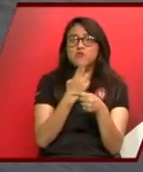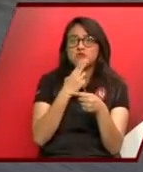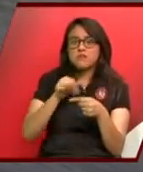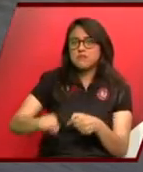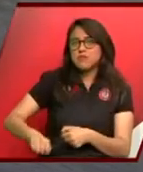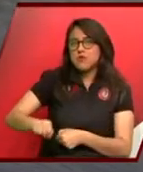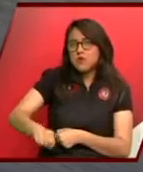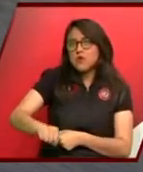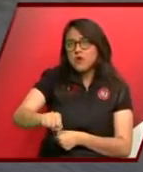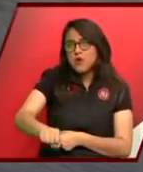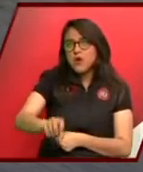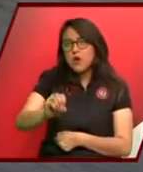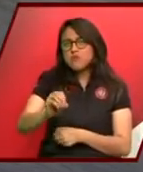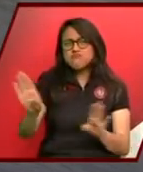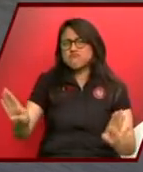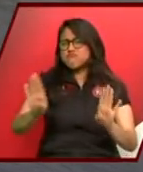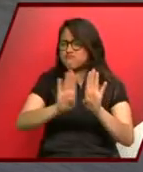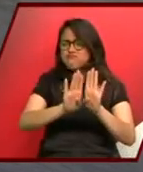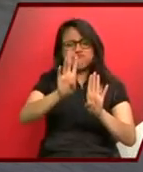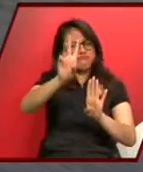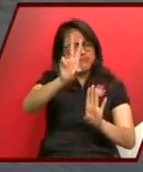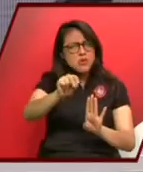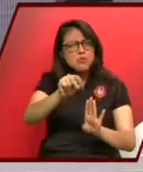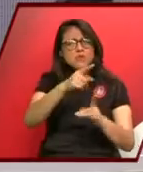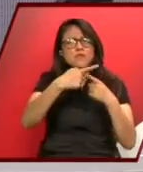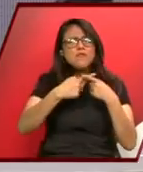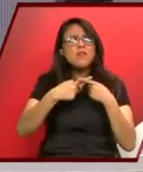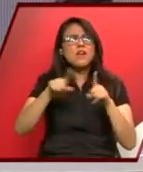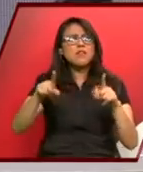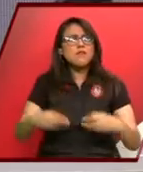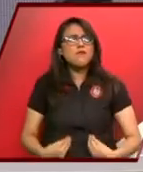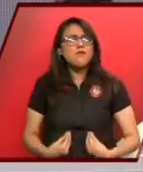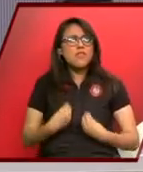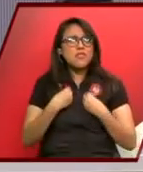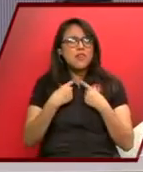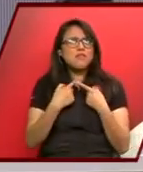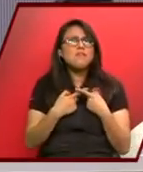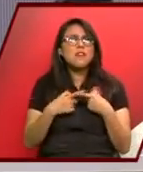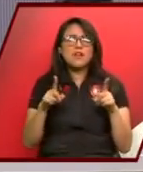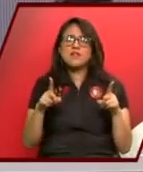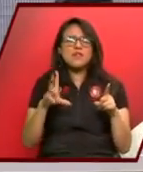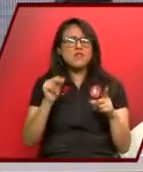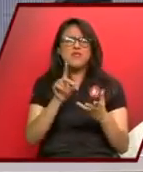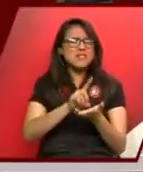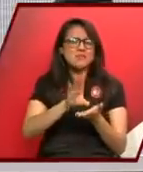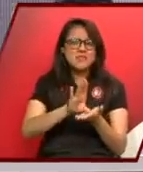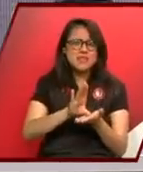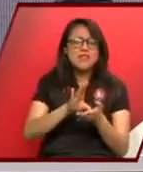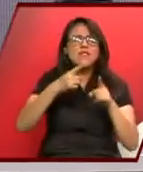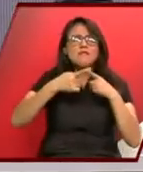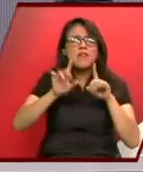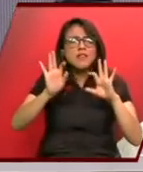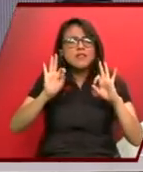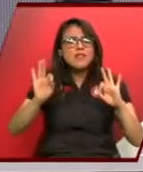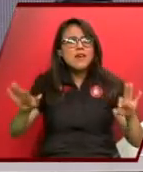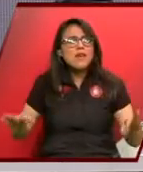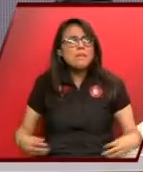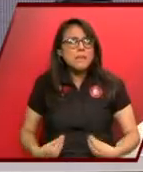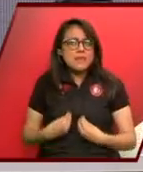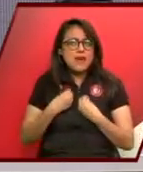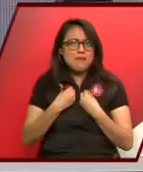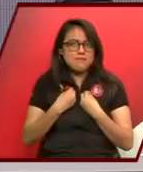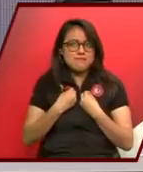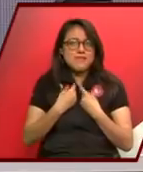bastón. No le cerremos la puerta a alguien que tiene una forma diferente de vivir. No le llame discapacidad, una forma diferente de